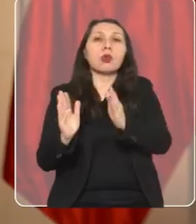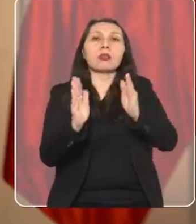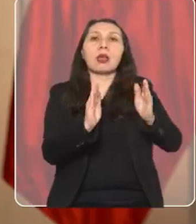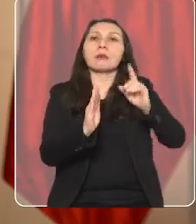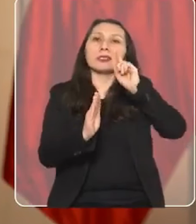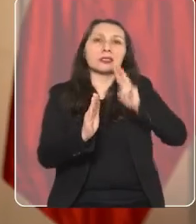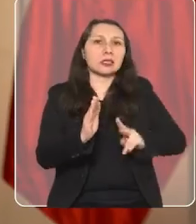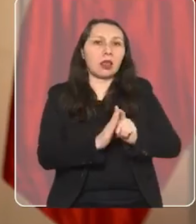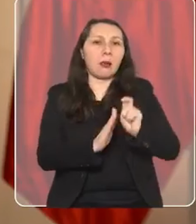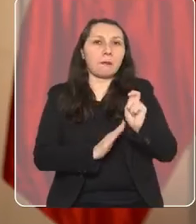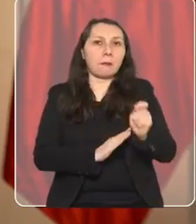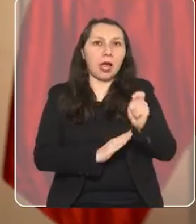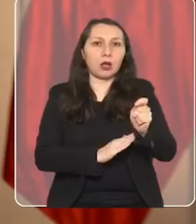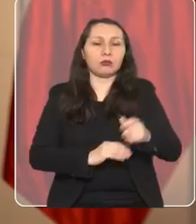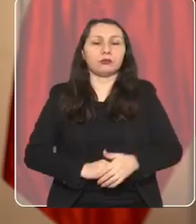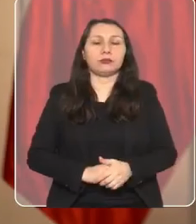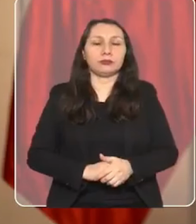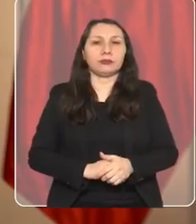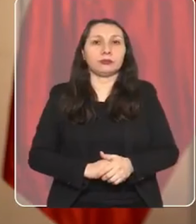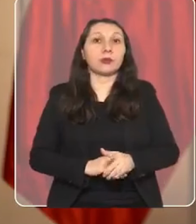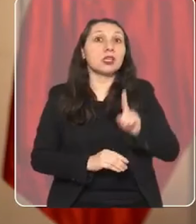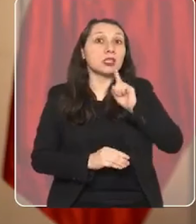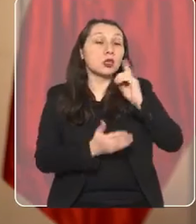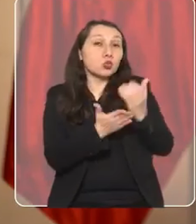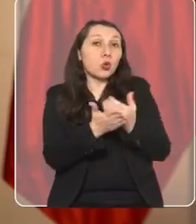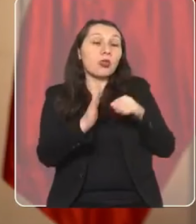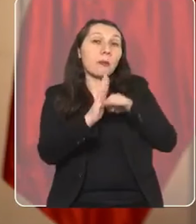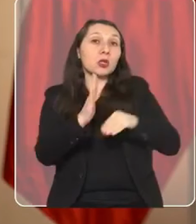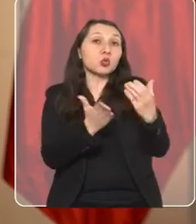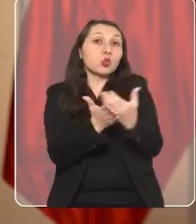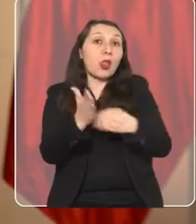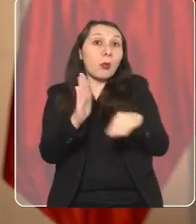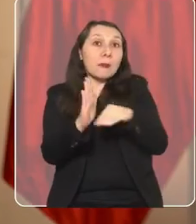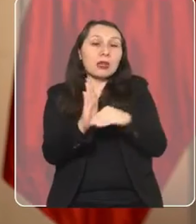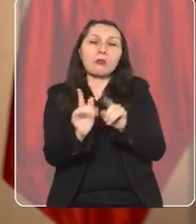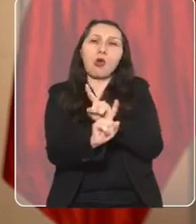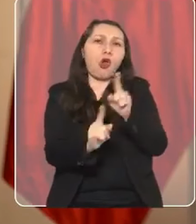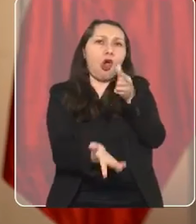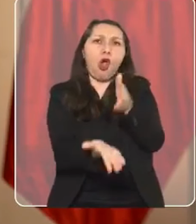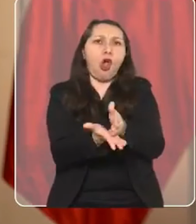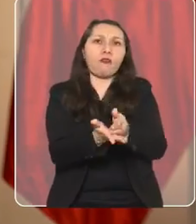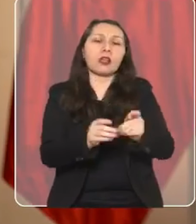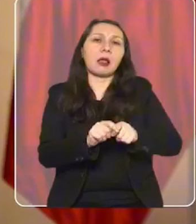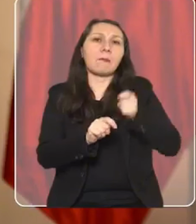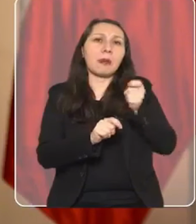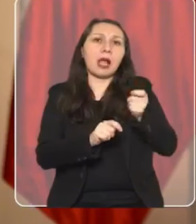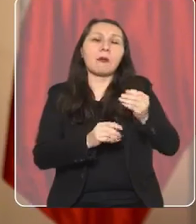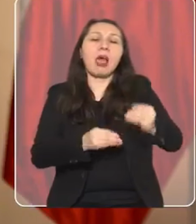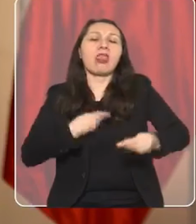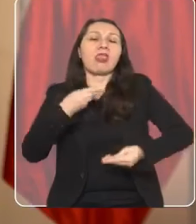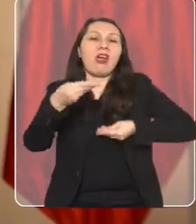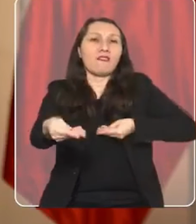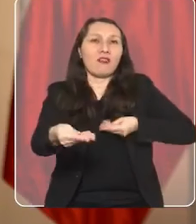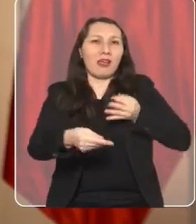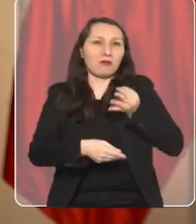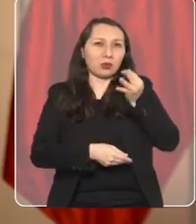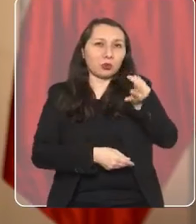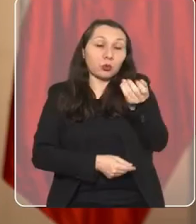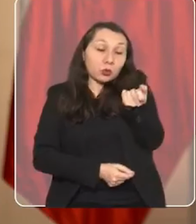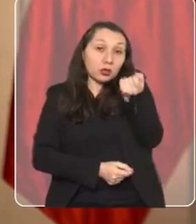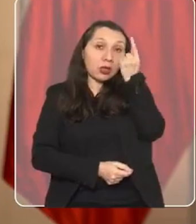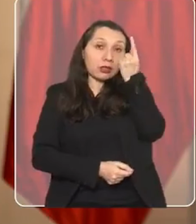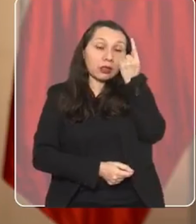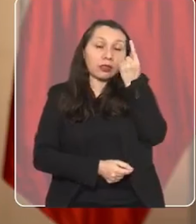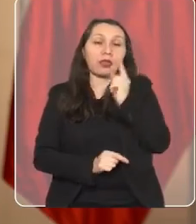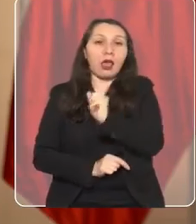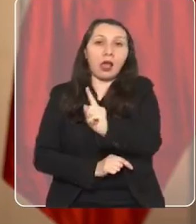exento de pago quienes tienen ingresos menores al salario mínimo No tendrán obligación de retribuir en el futuro y entendiendo